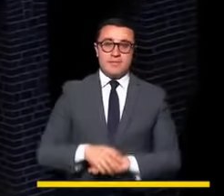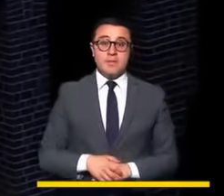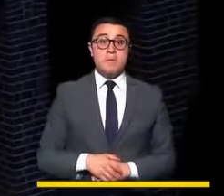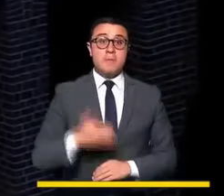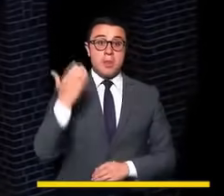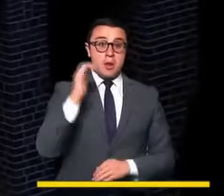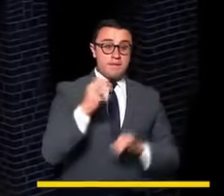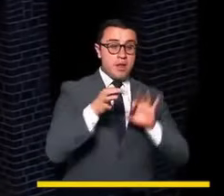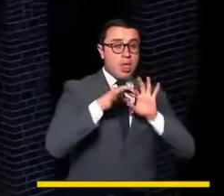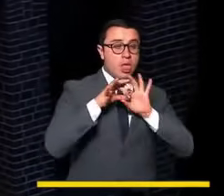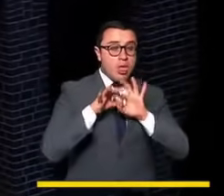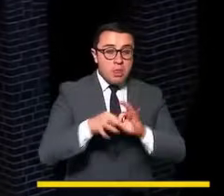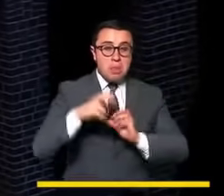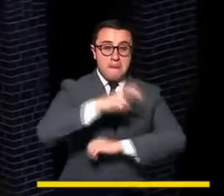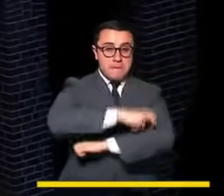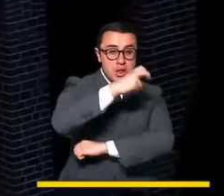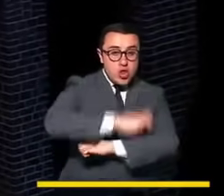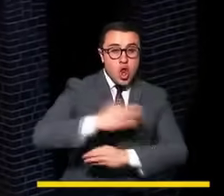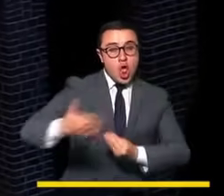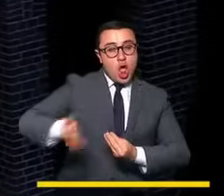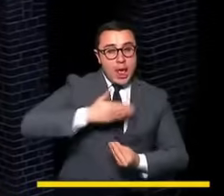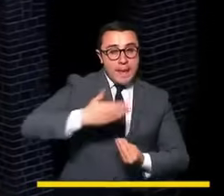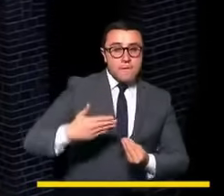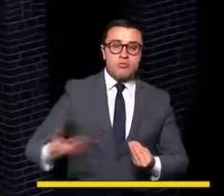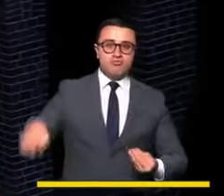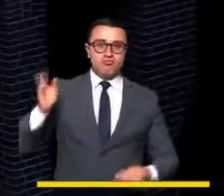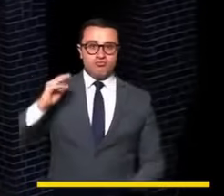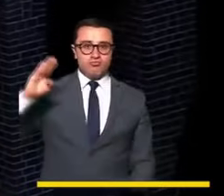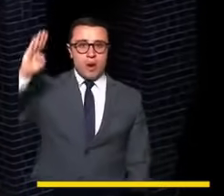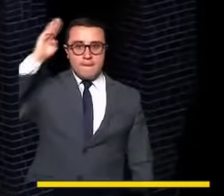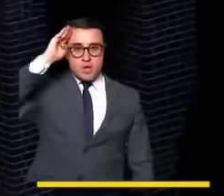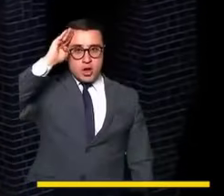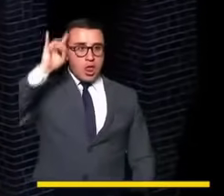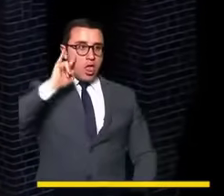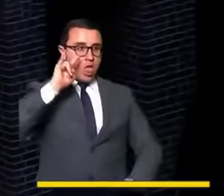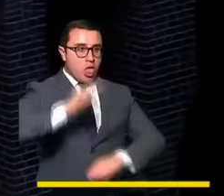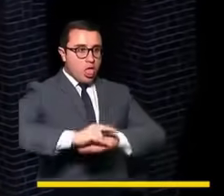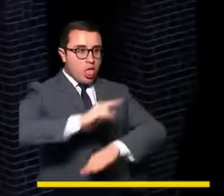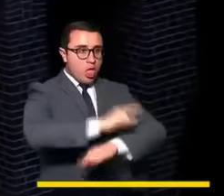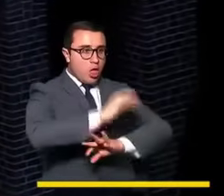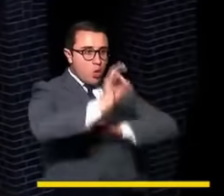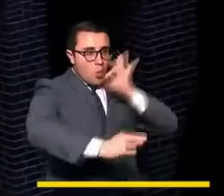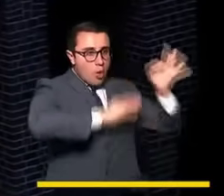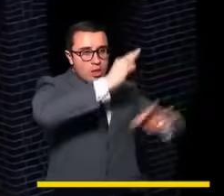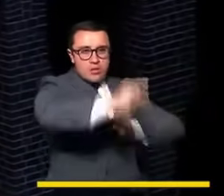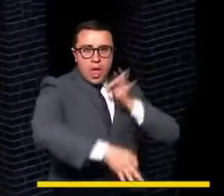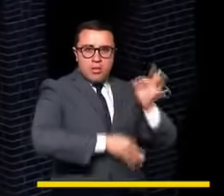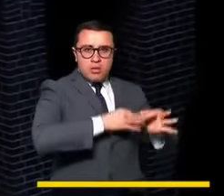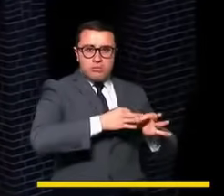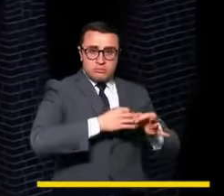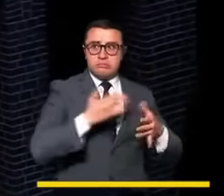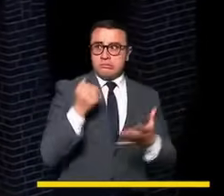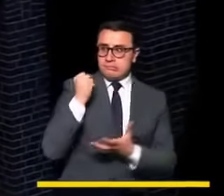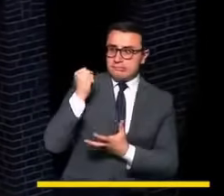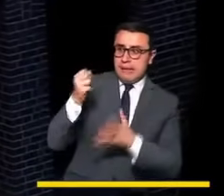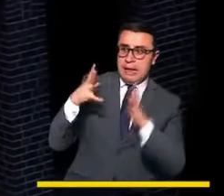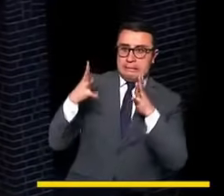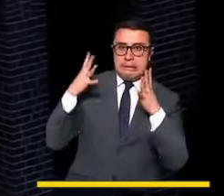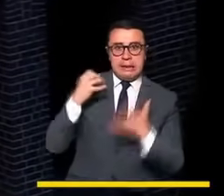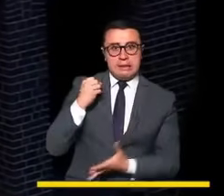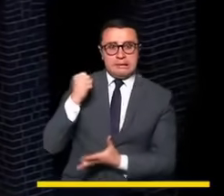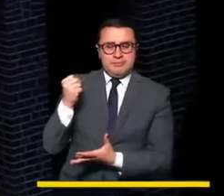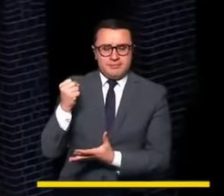en el petróleo y el carbón y su fuerza pública se dedicaba a cuidar el petróleo y el carbón, y nos costaba una gran cantidad de